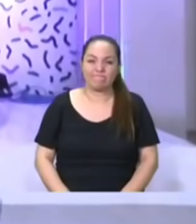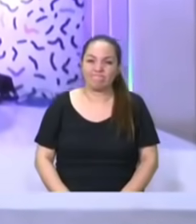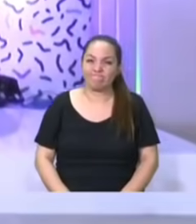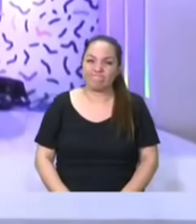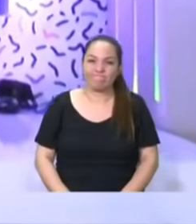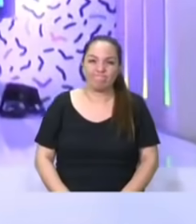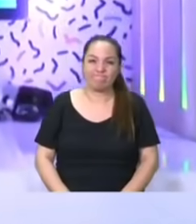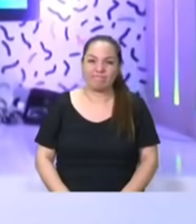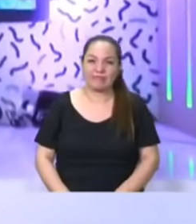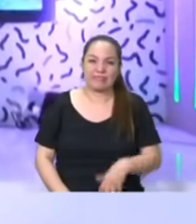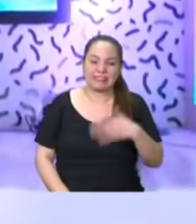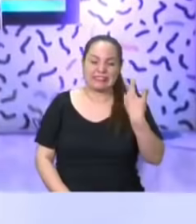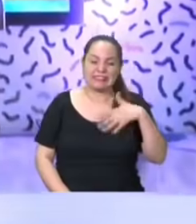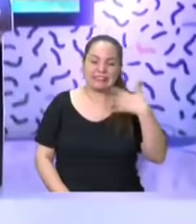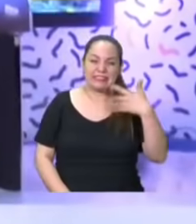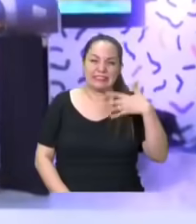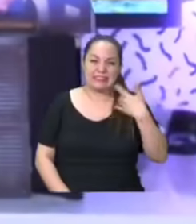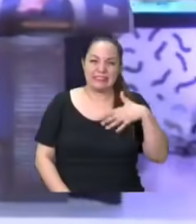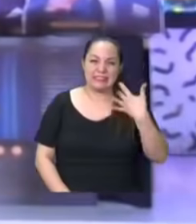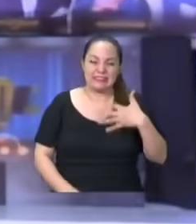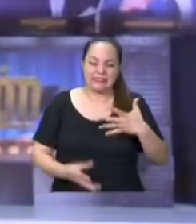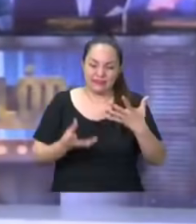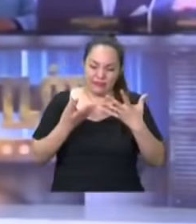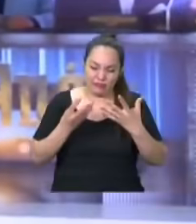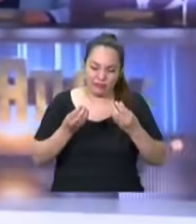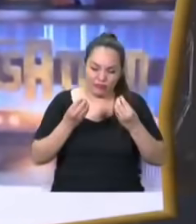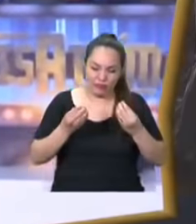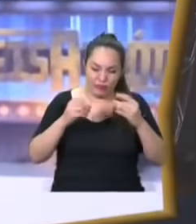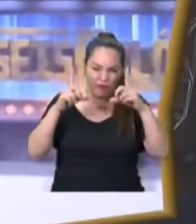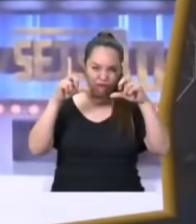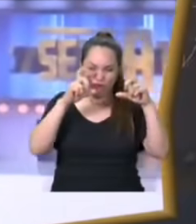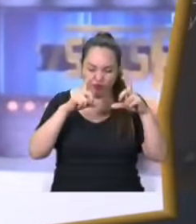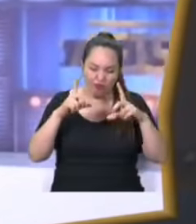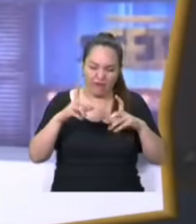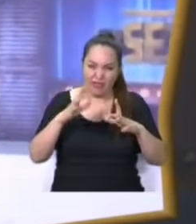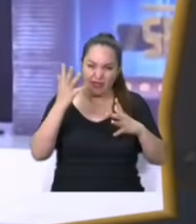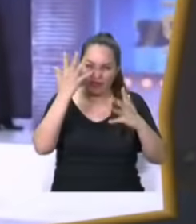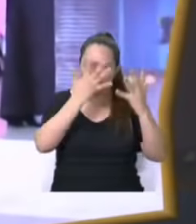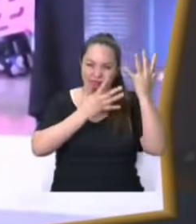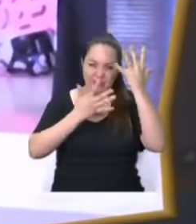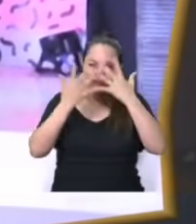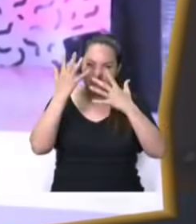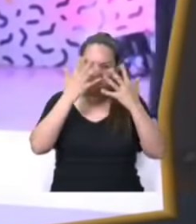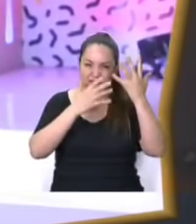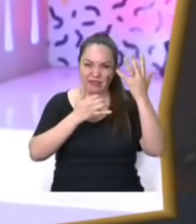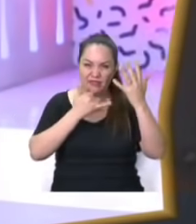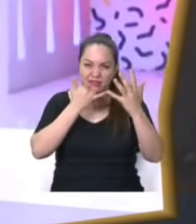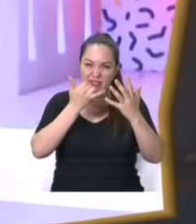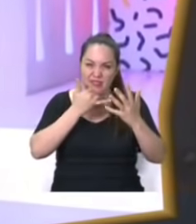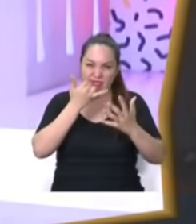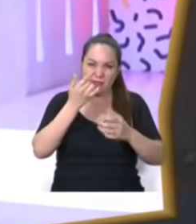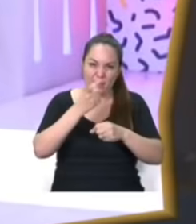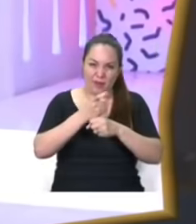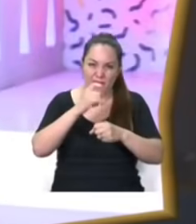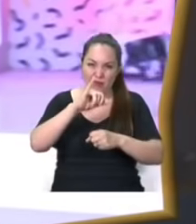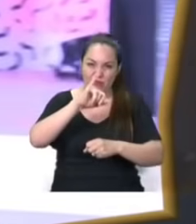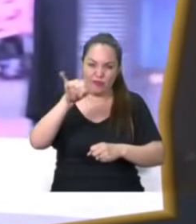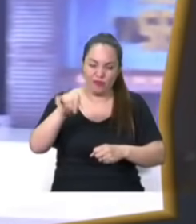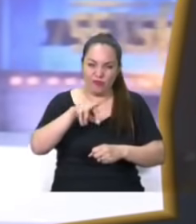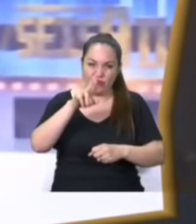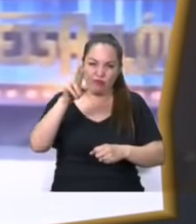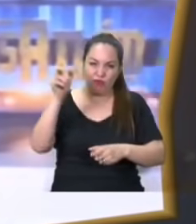Un final de fotografía, pero alcanzamos a distinguir que se levanta primero Junior con su bandera